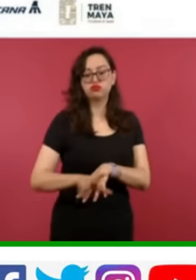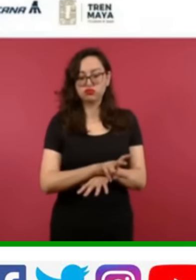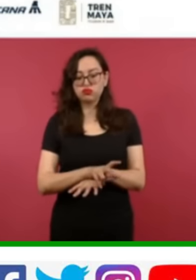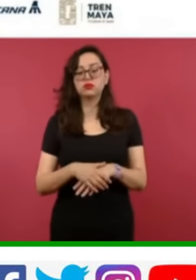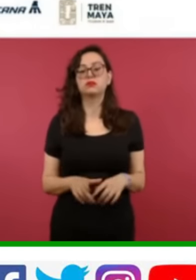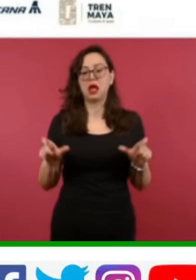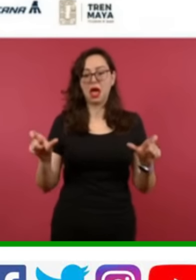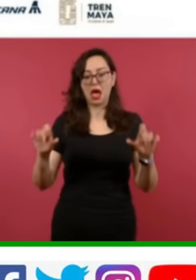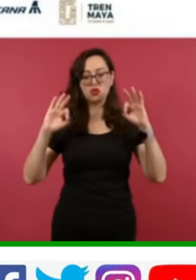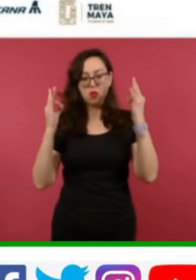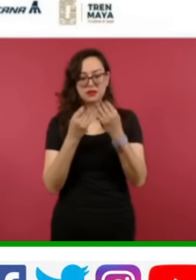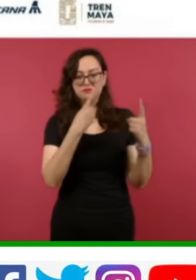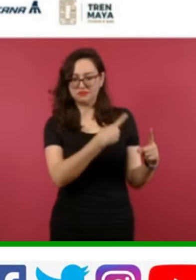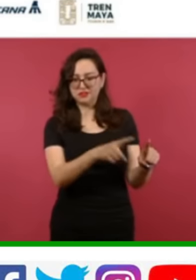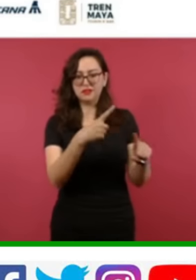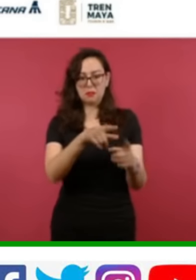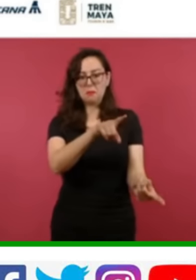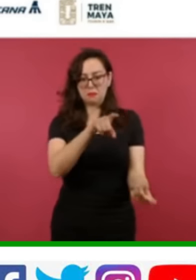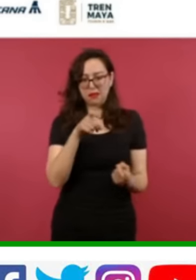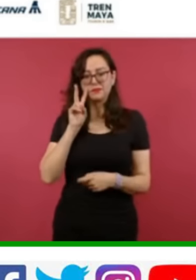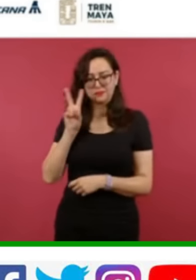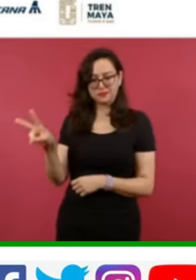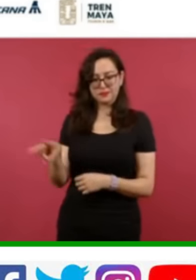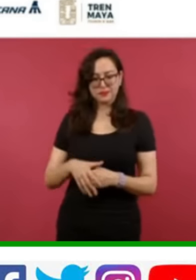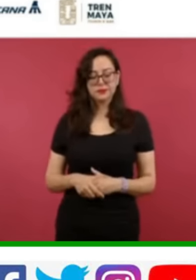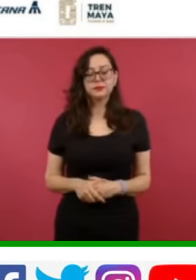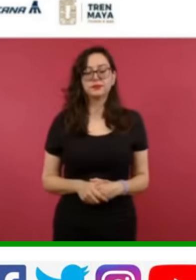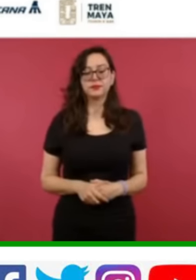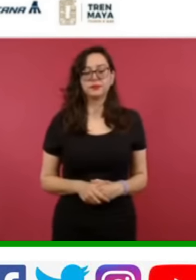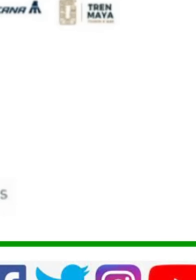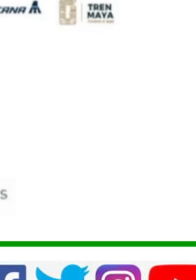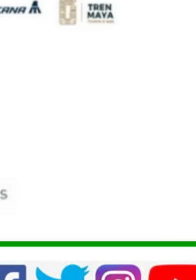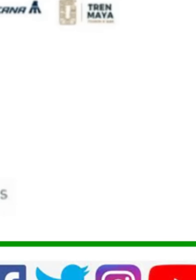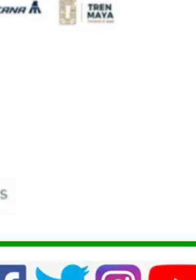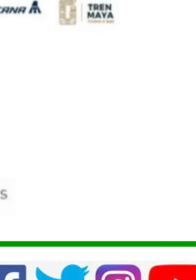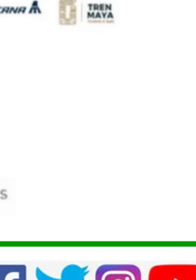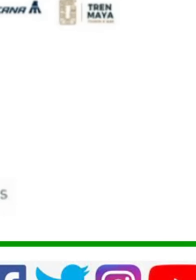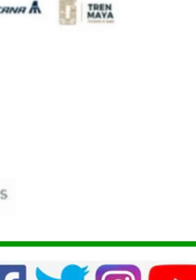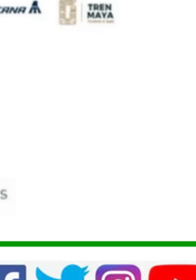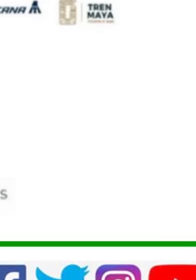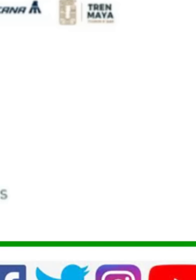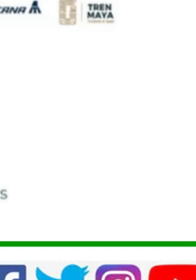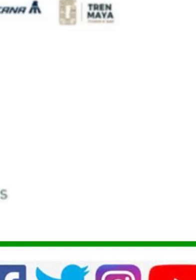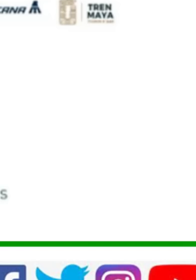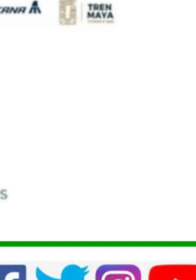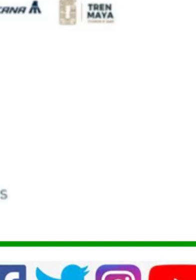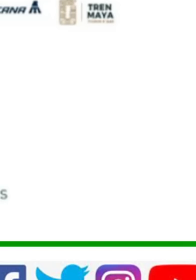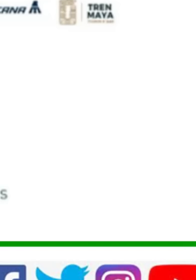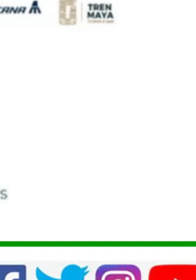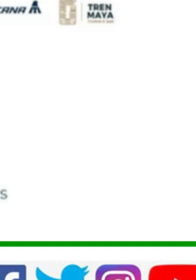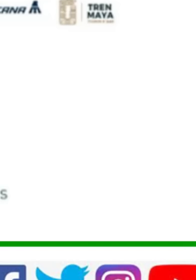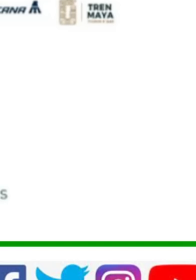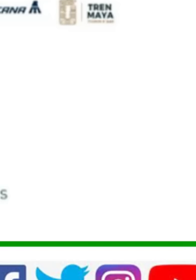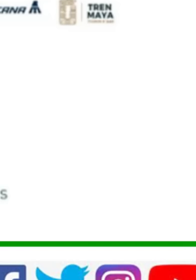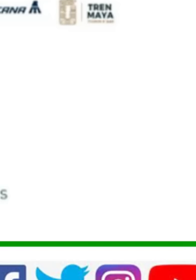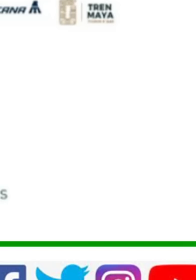De igual manera, otro de los conceptos para el financiamiento de este fondo son los adeudos ante entes públicos frente al SAT y el